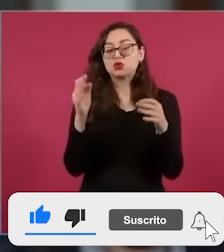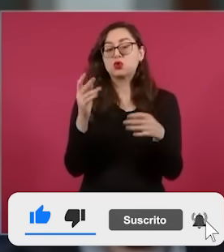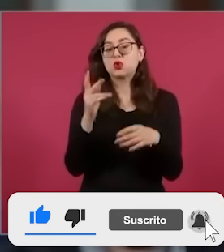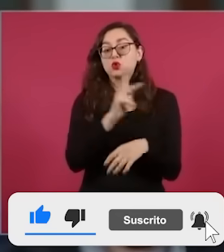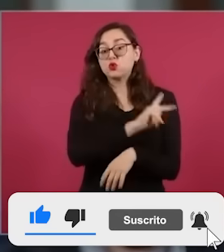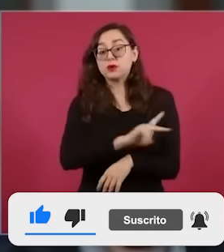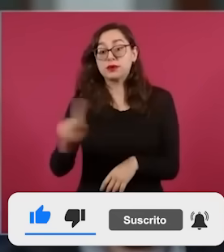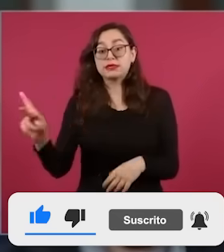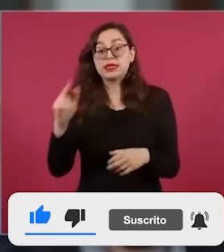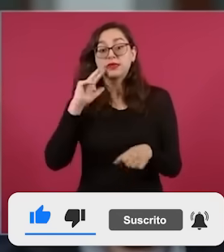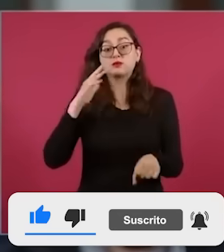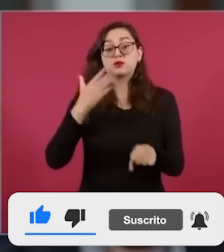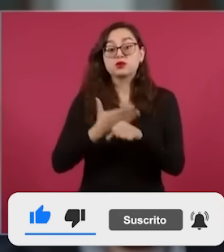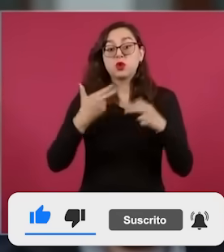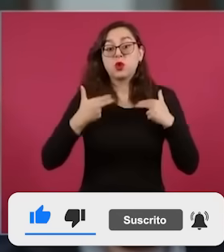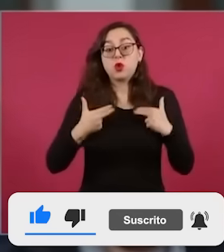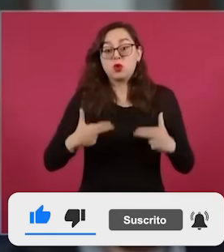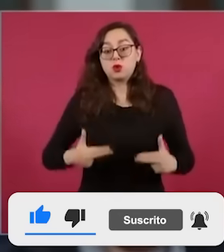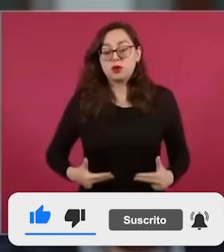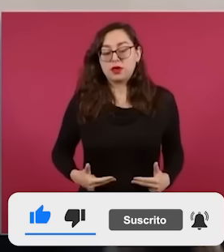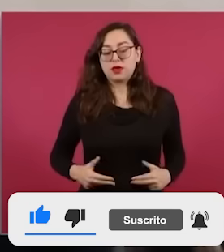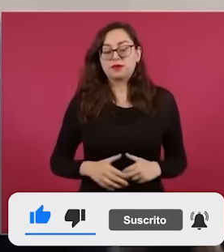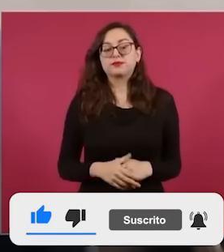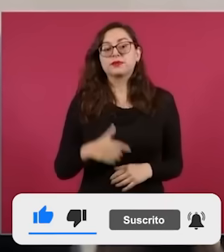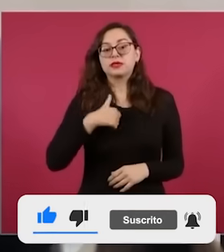Responsabilidades Humanas. Y mi pregunta es,